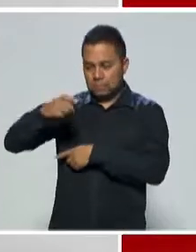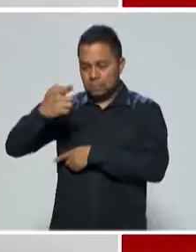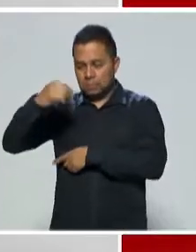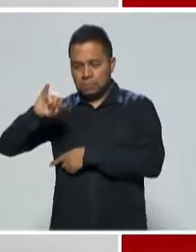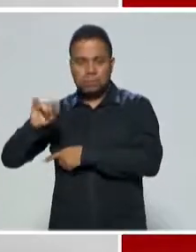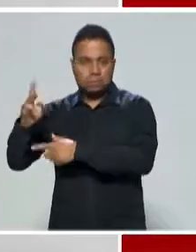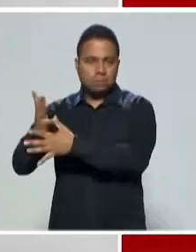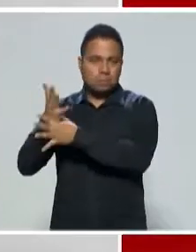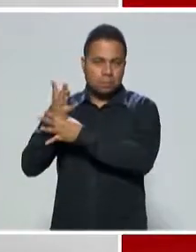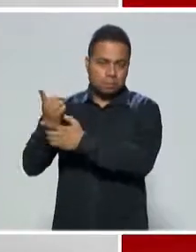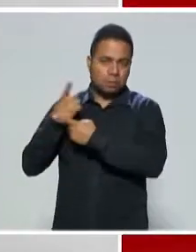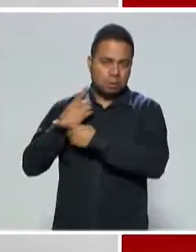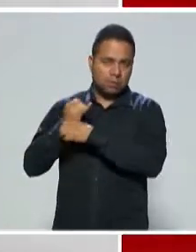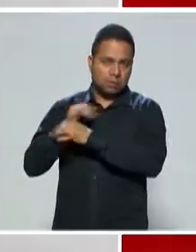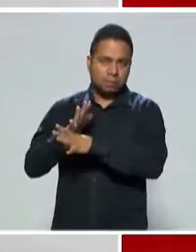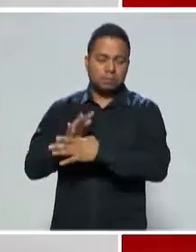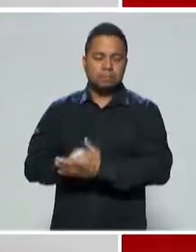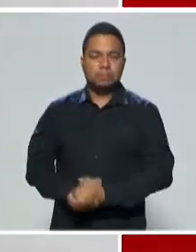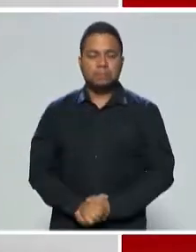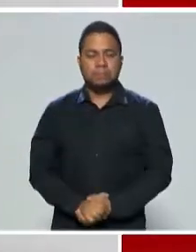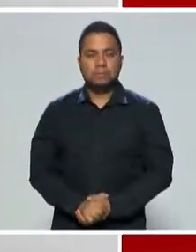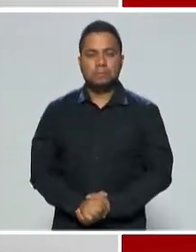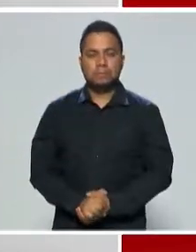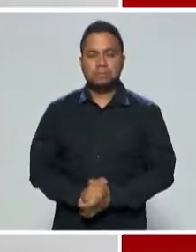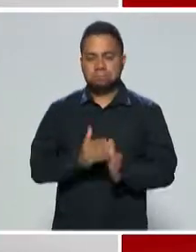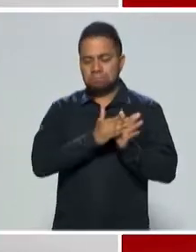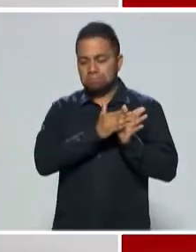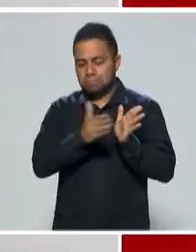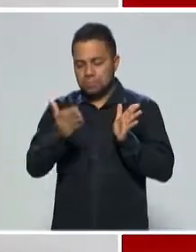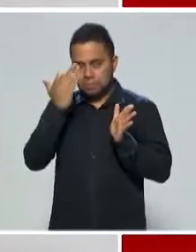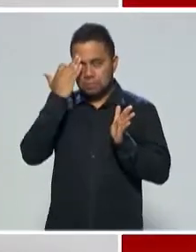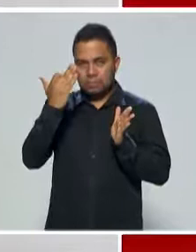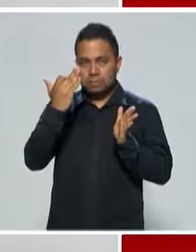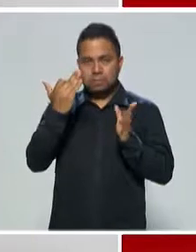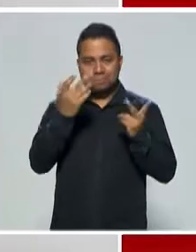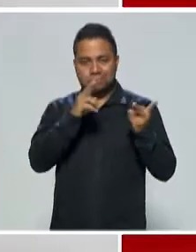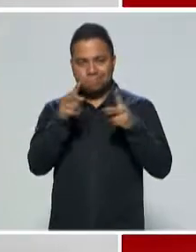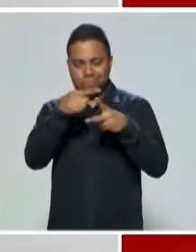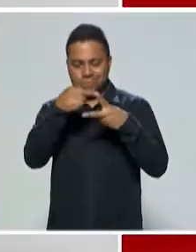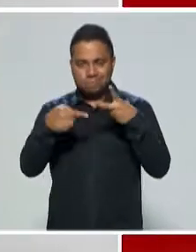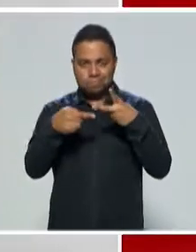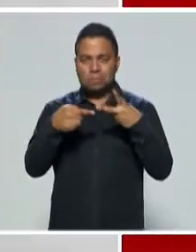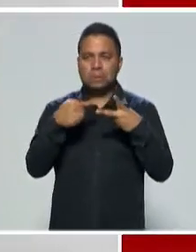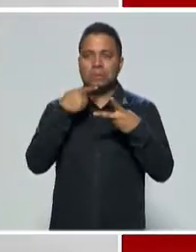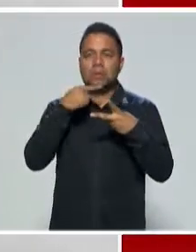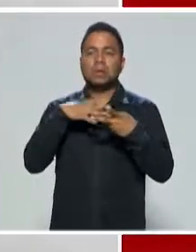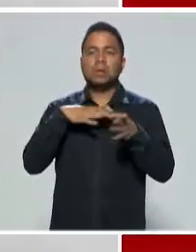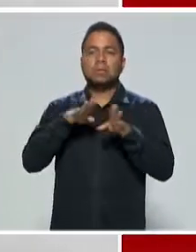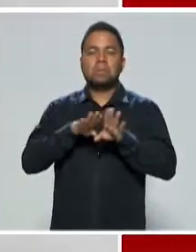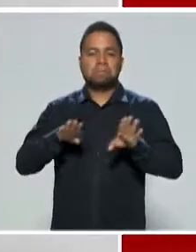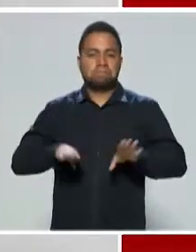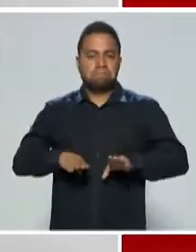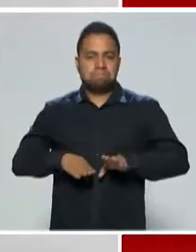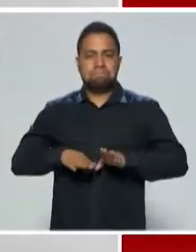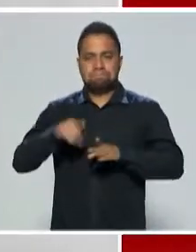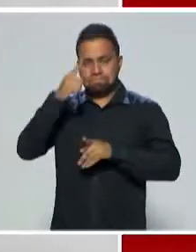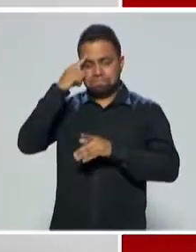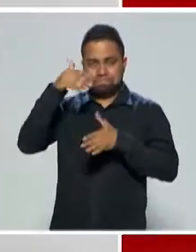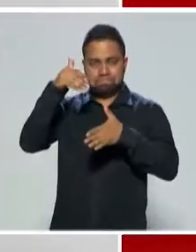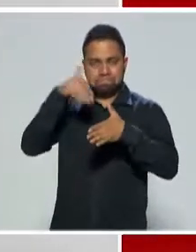e informática durante este período ambas variables mostraron un comportamiento decreciente